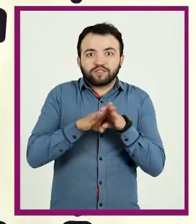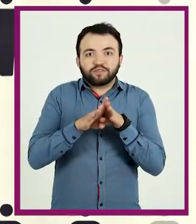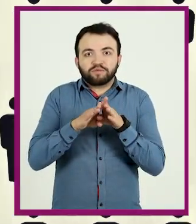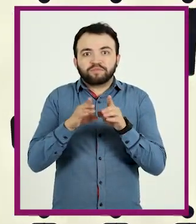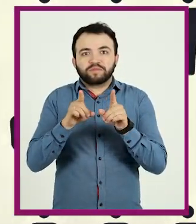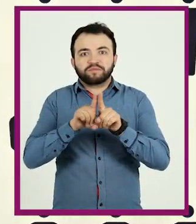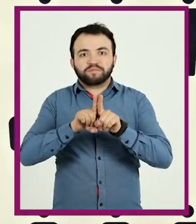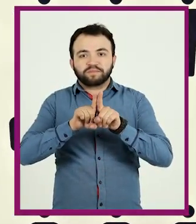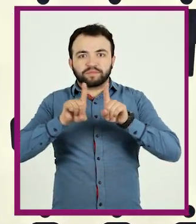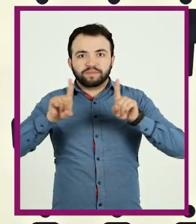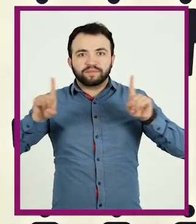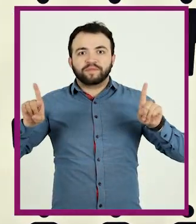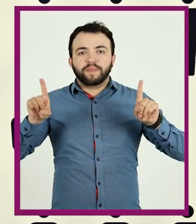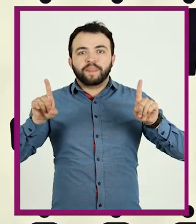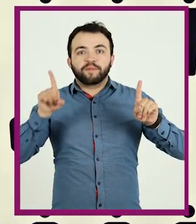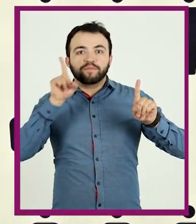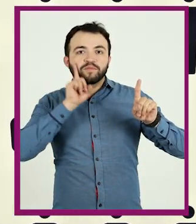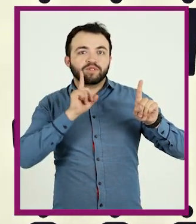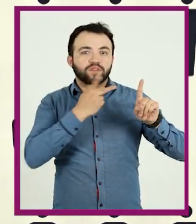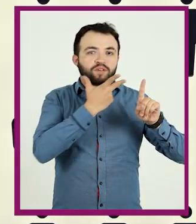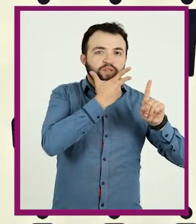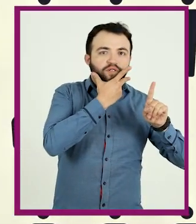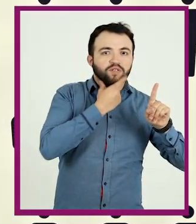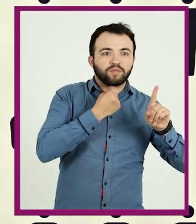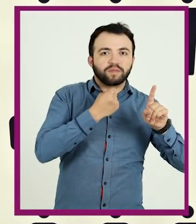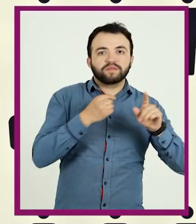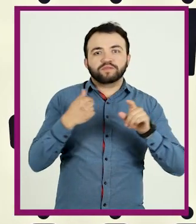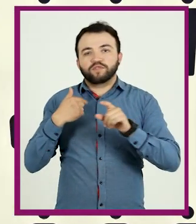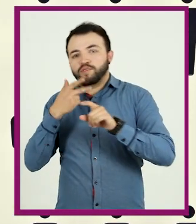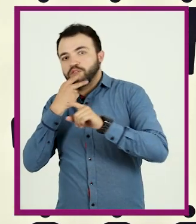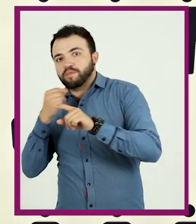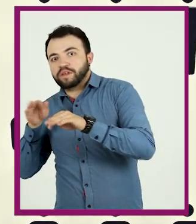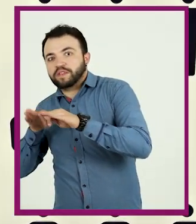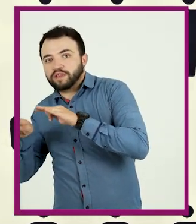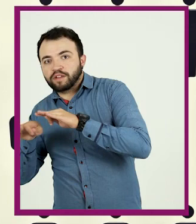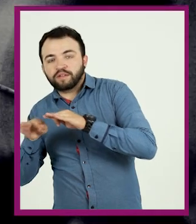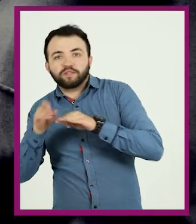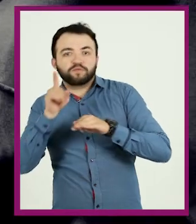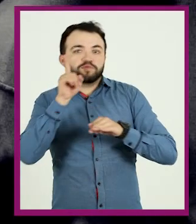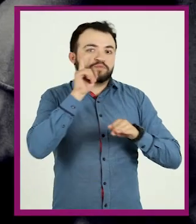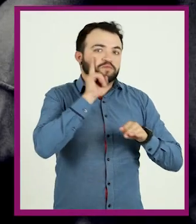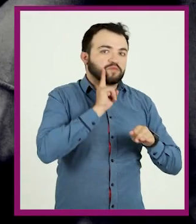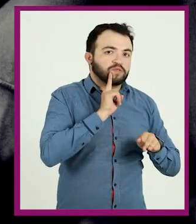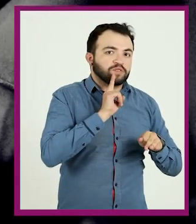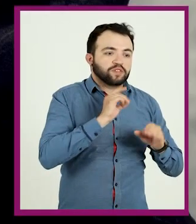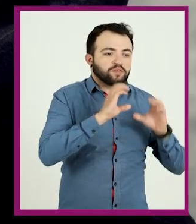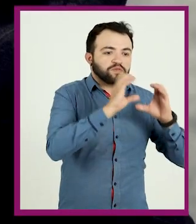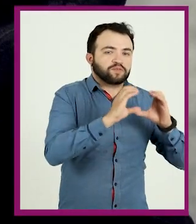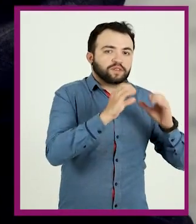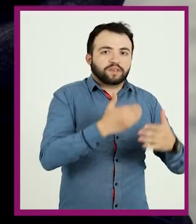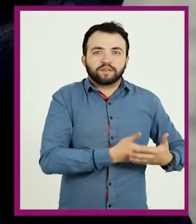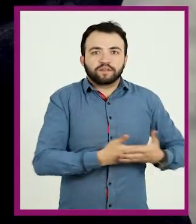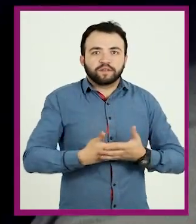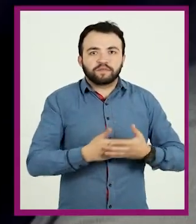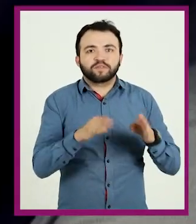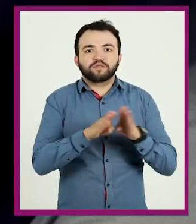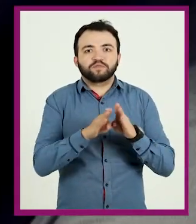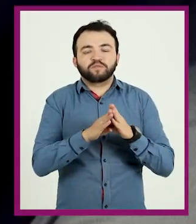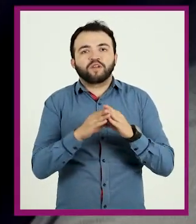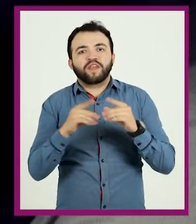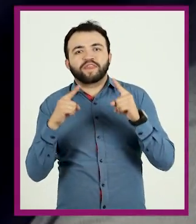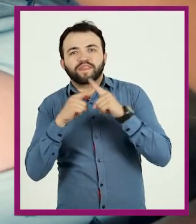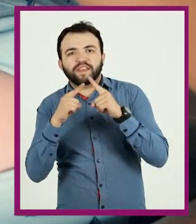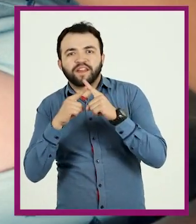factores originarios de la división del trabajo en las sociedades humanas. El embarazo y el cuidado de las crías apartaba